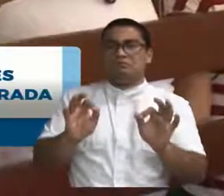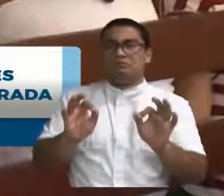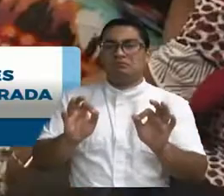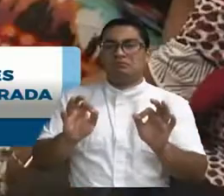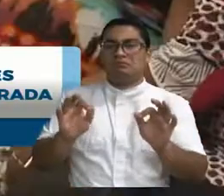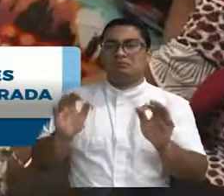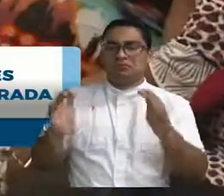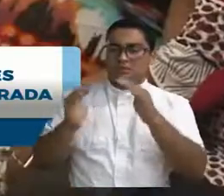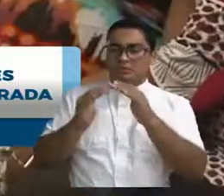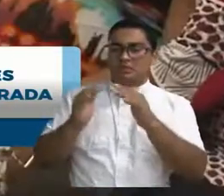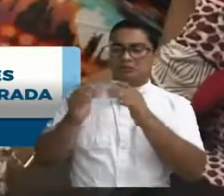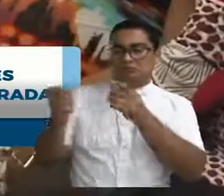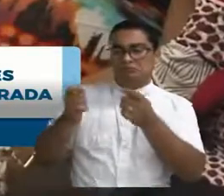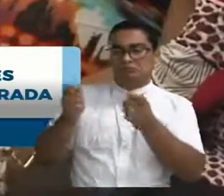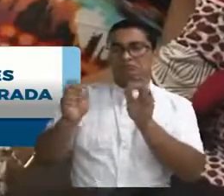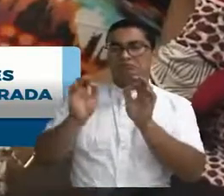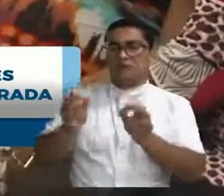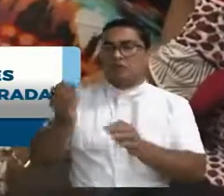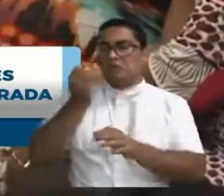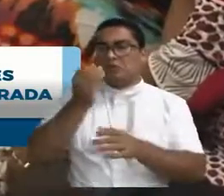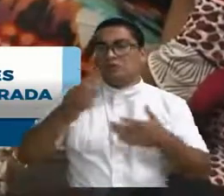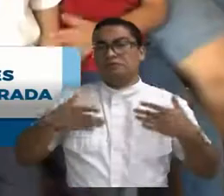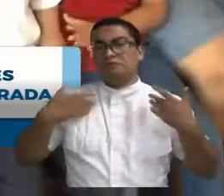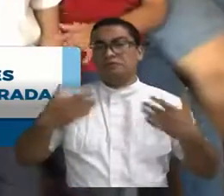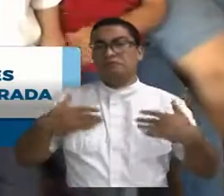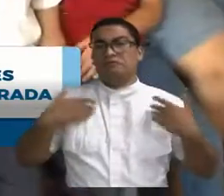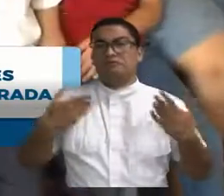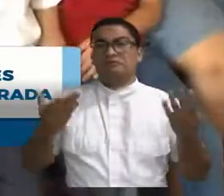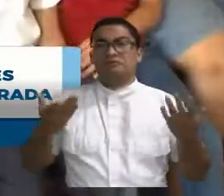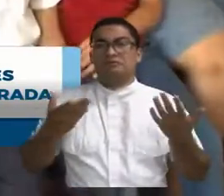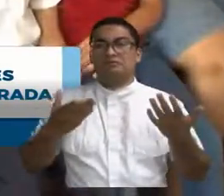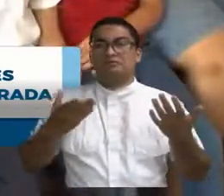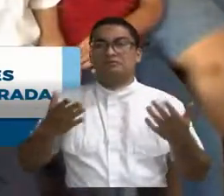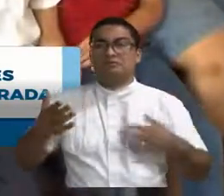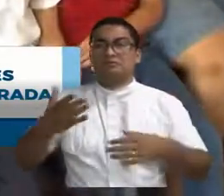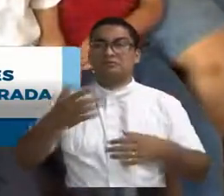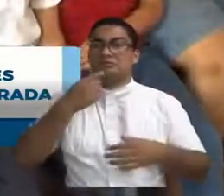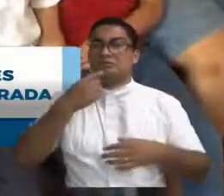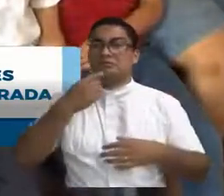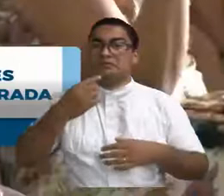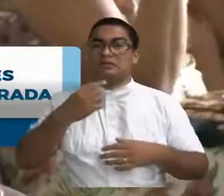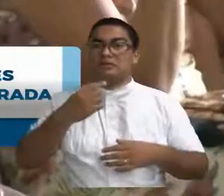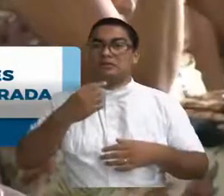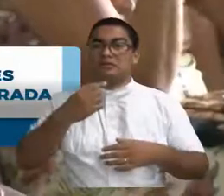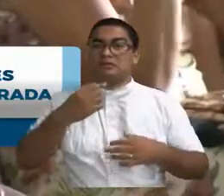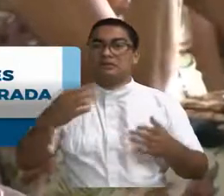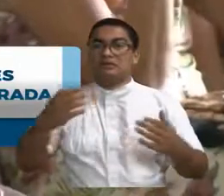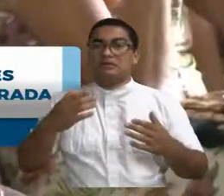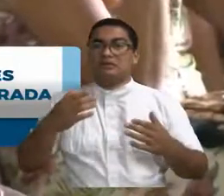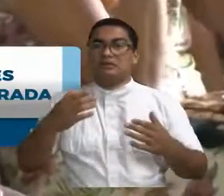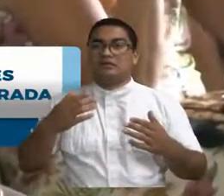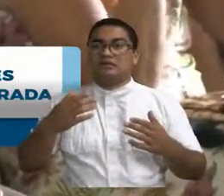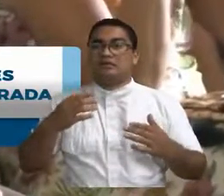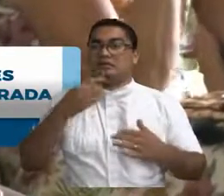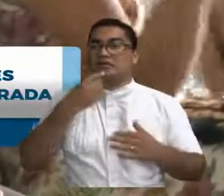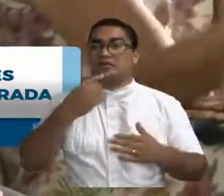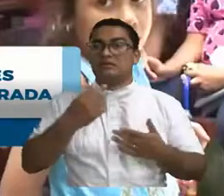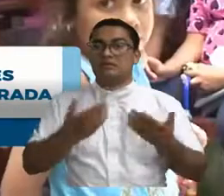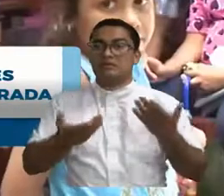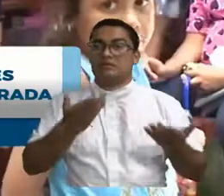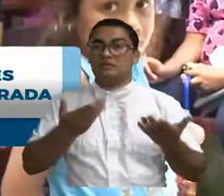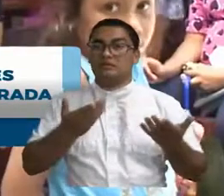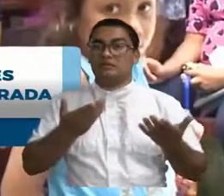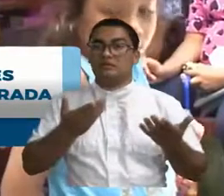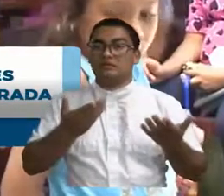puede controlar y ve un niño que come, que está alegre, pues preferiblemente que ese niño no se acuda a los lugares donde están acudidos